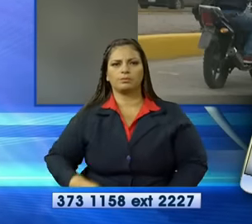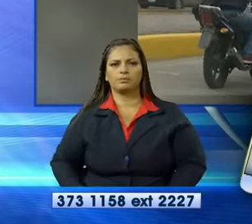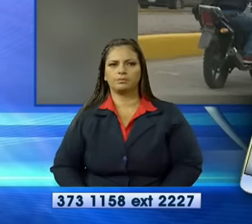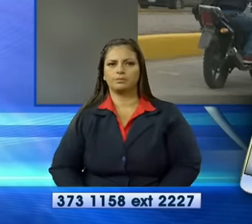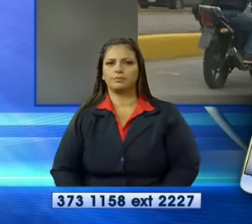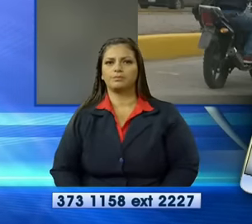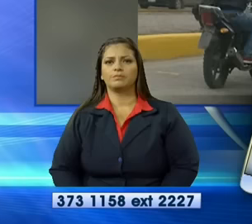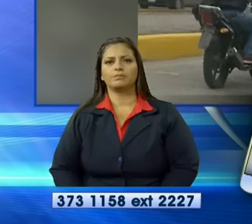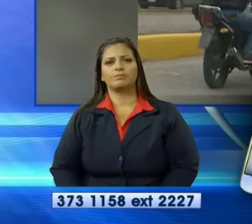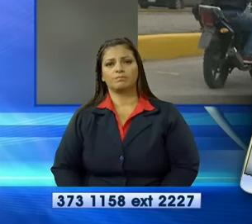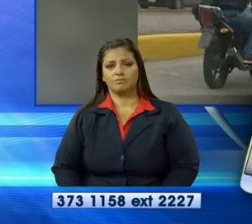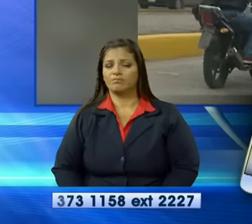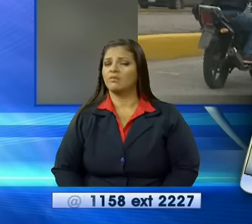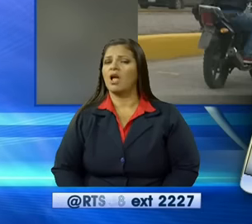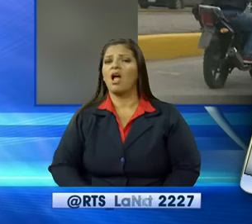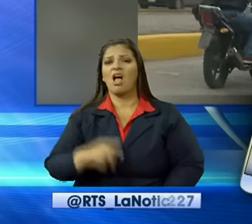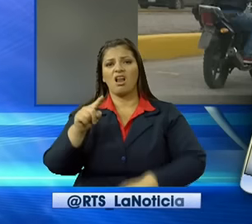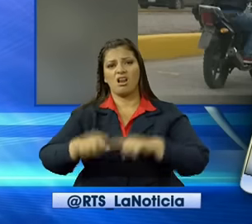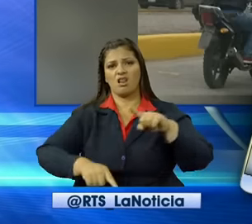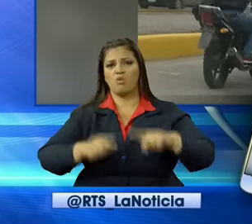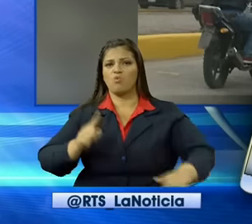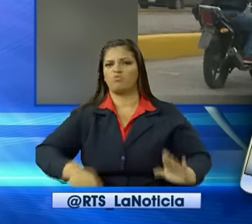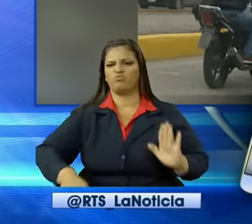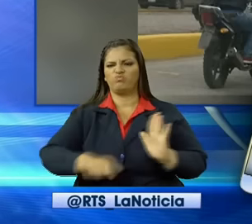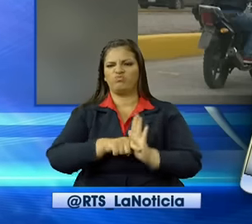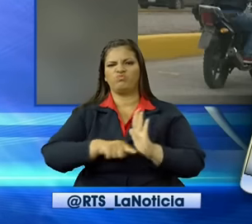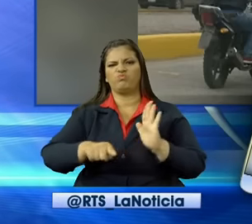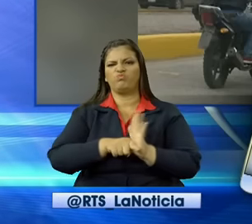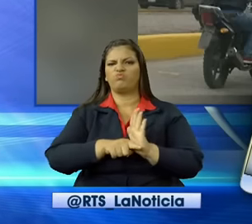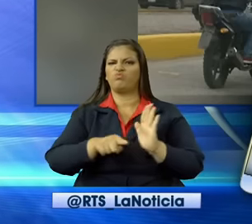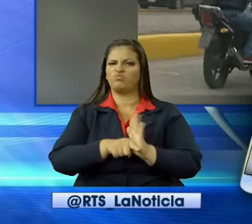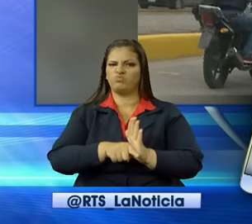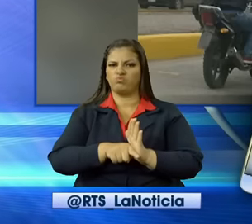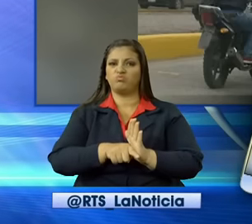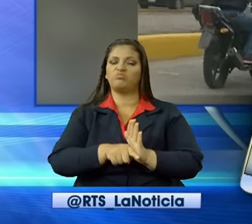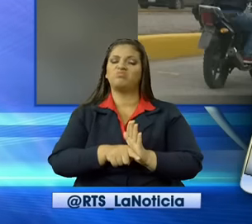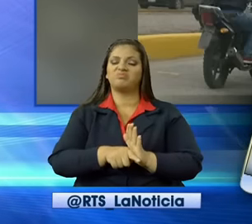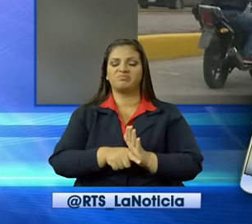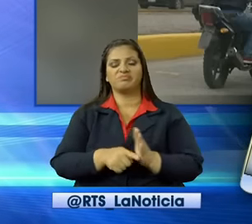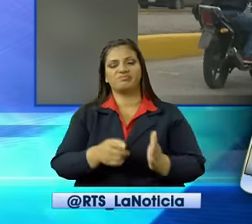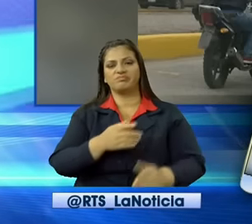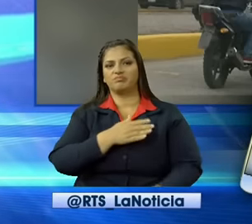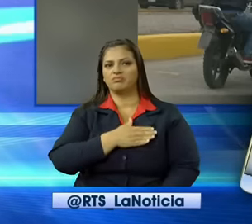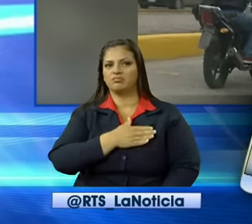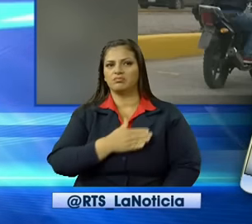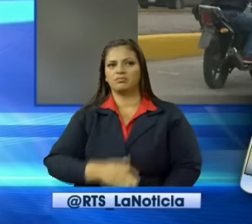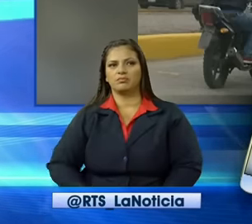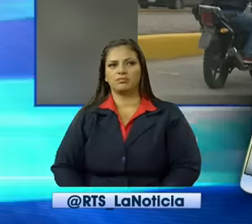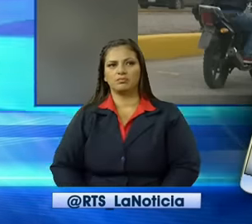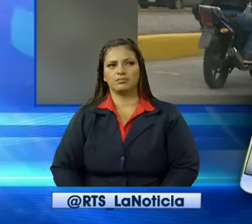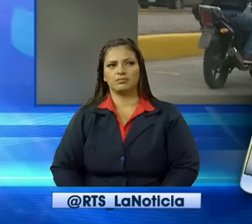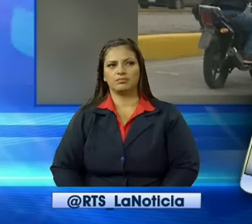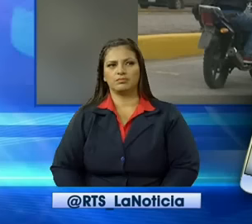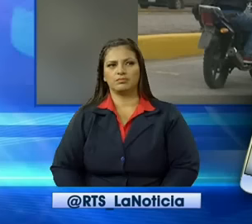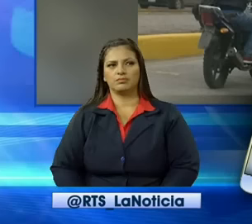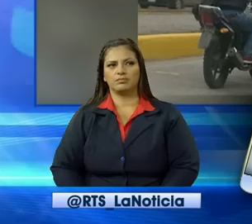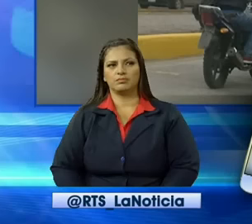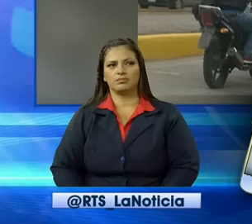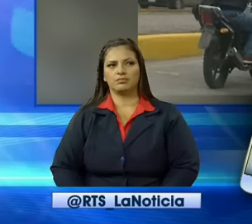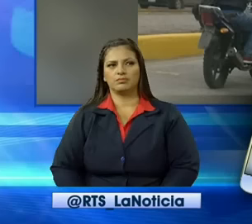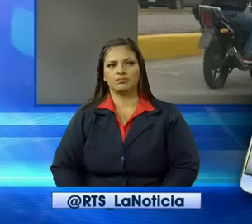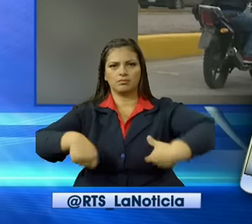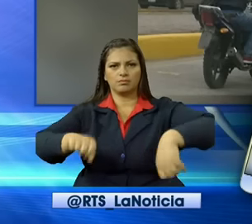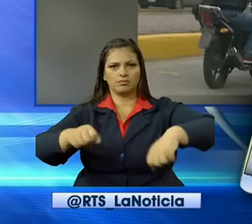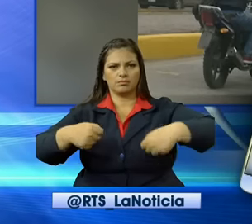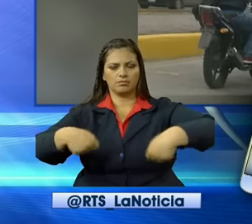Es la actitud. Es la conducta, es el proceder no en este caso color del chofer, desgraciadamente. No, ahí están otros que respetan la ley, los